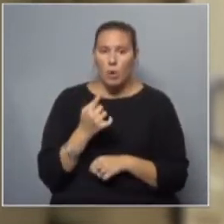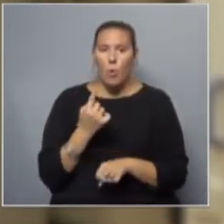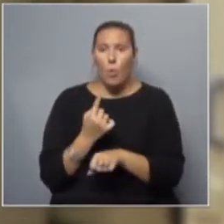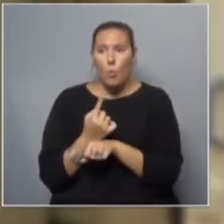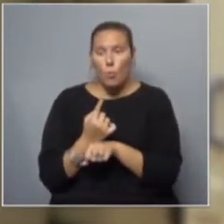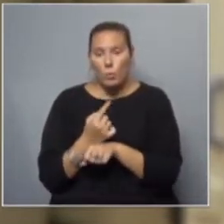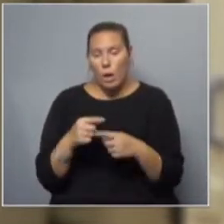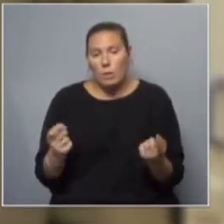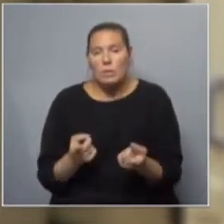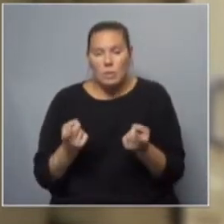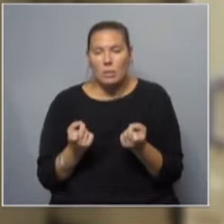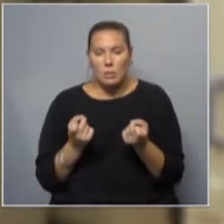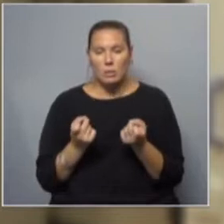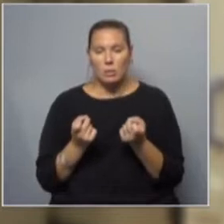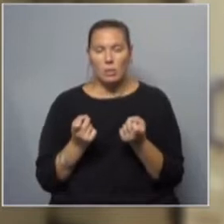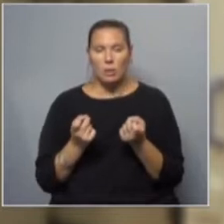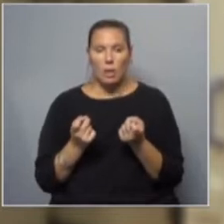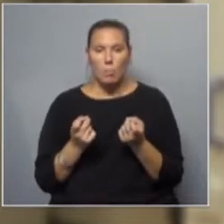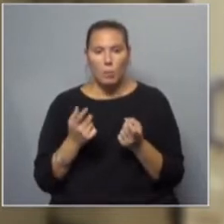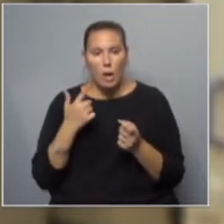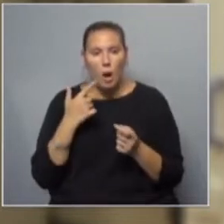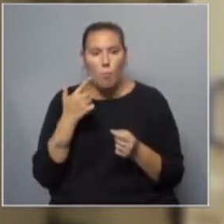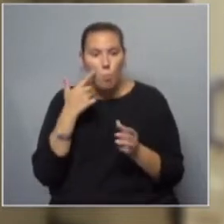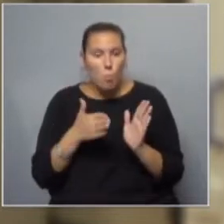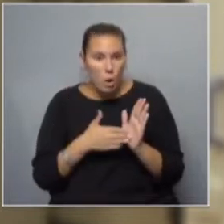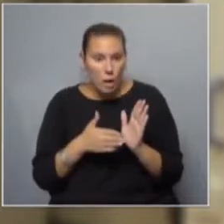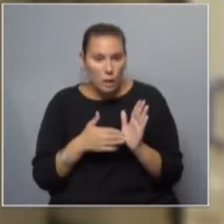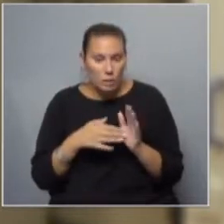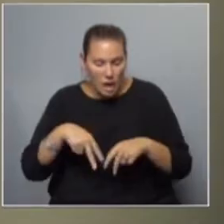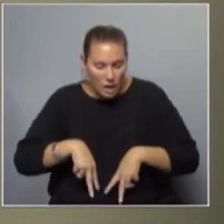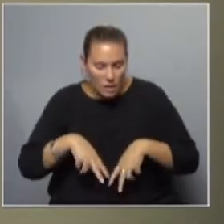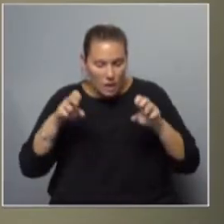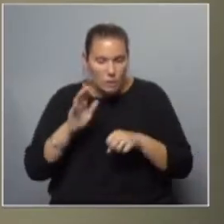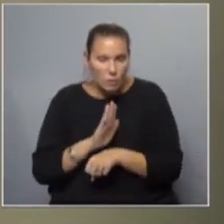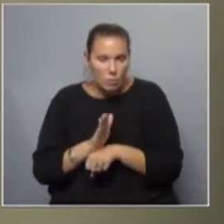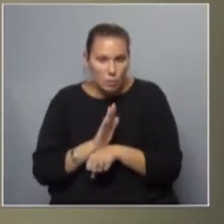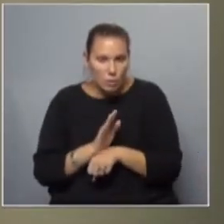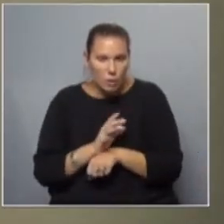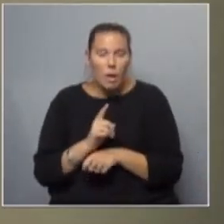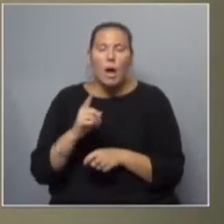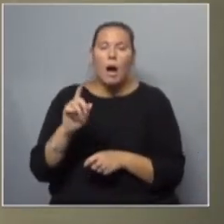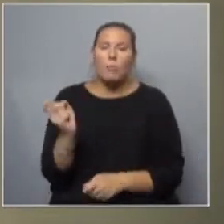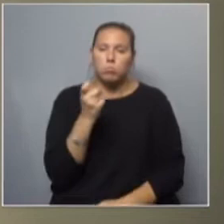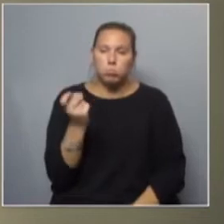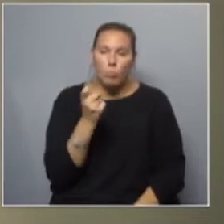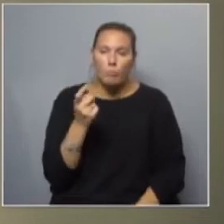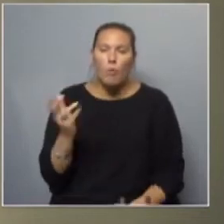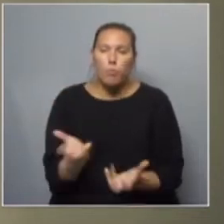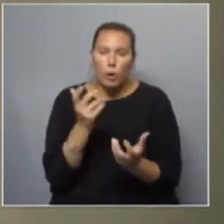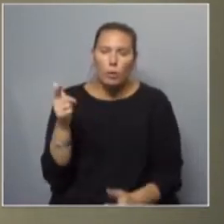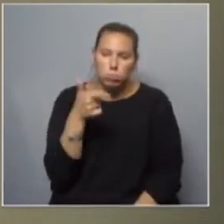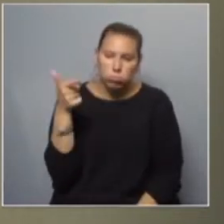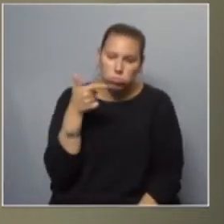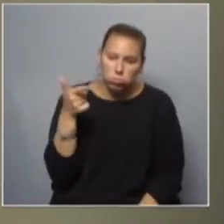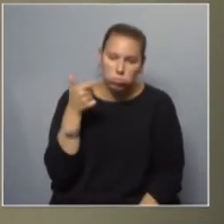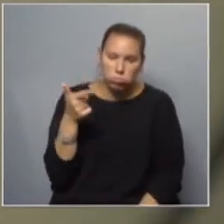los requerimientos para hacer la toma de muestra para análisis microbiológico es flambear la canilla para desinfectarla, para poder hacer la